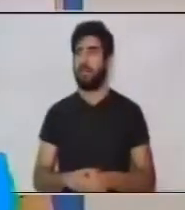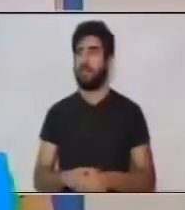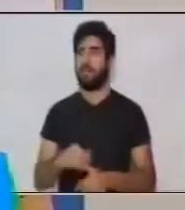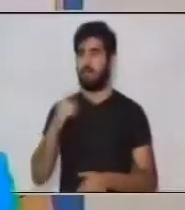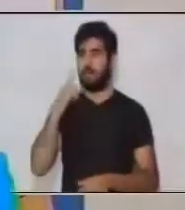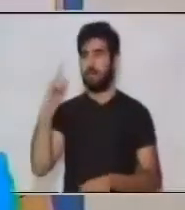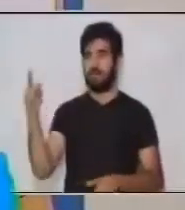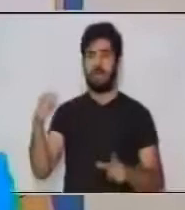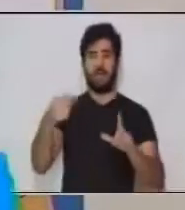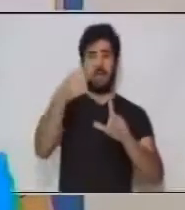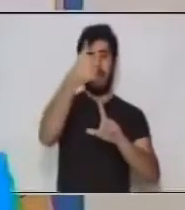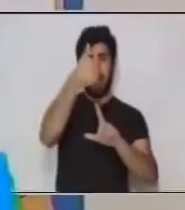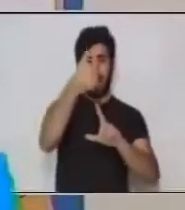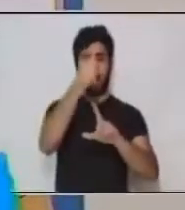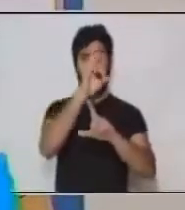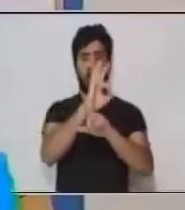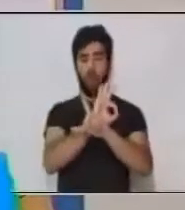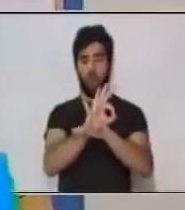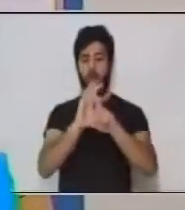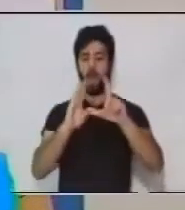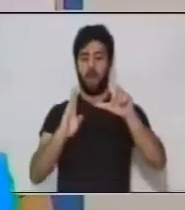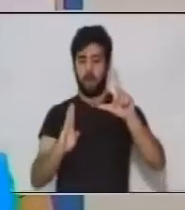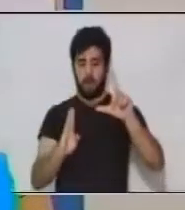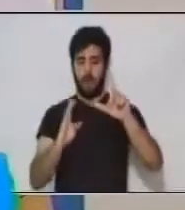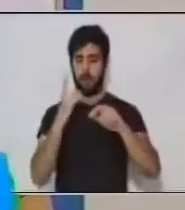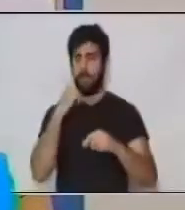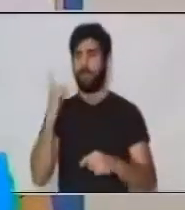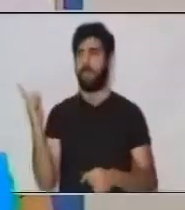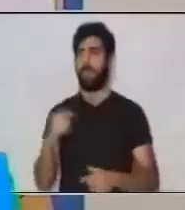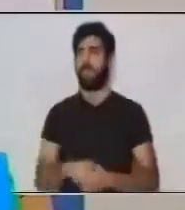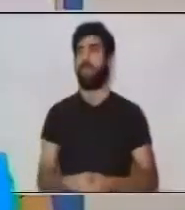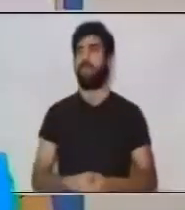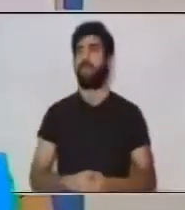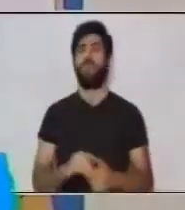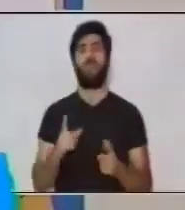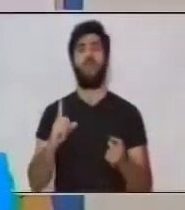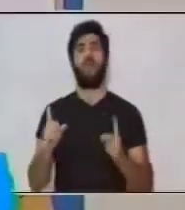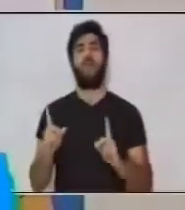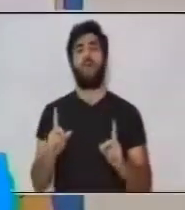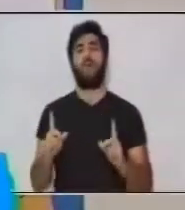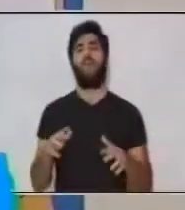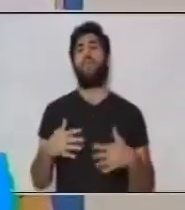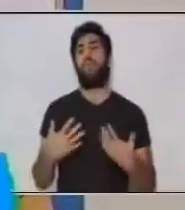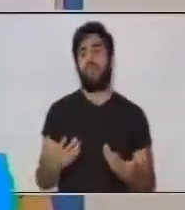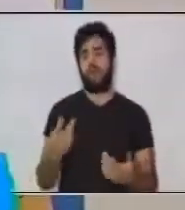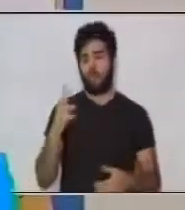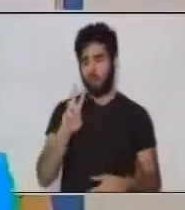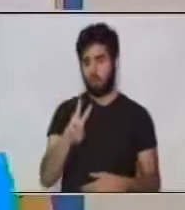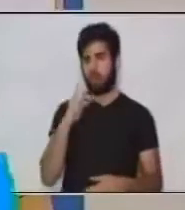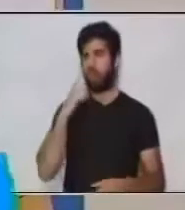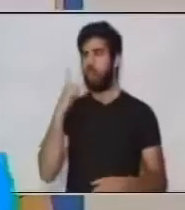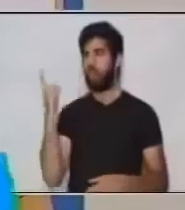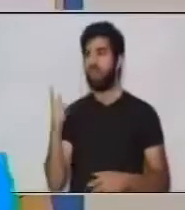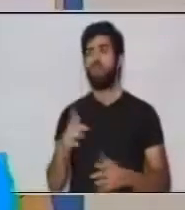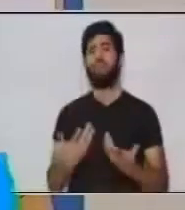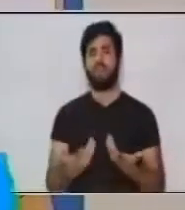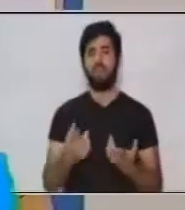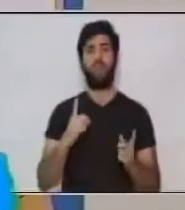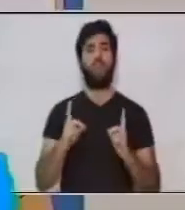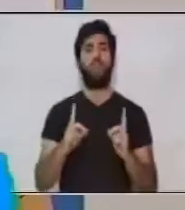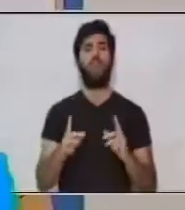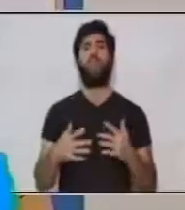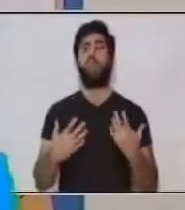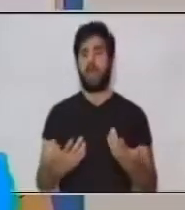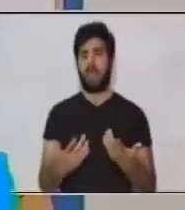o B en este ángulo. ¿Cuál de los dos es una bisectriz? ¿En cuál de los dos ves una